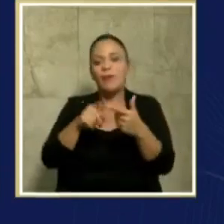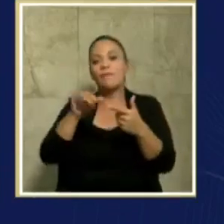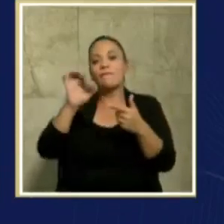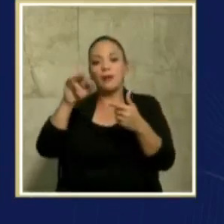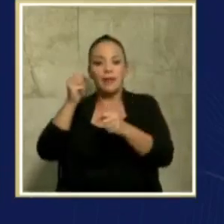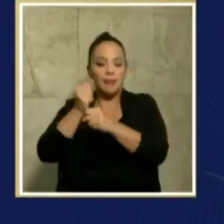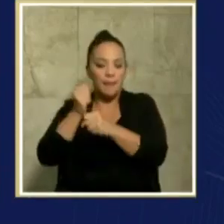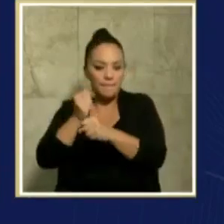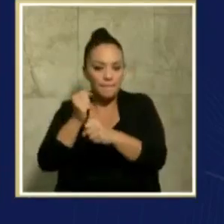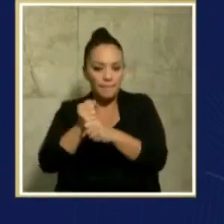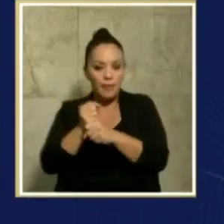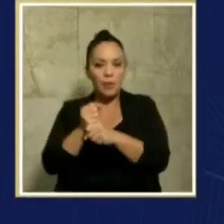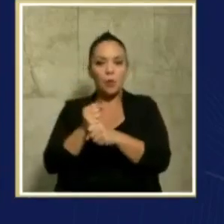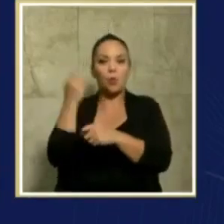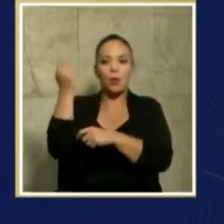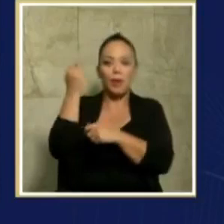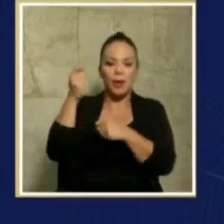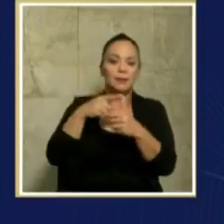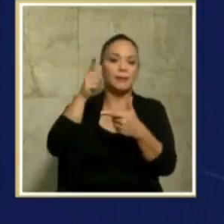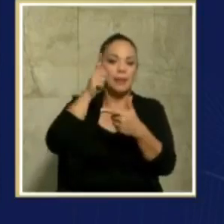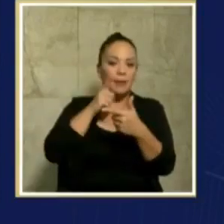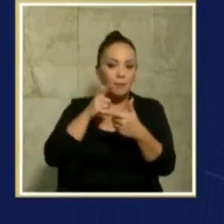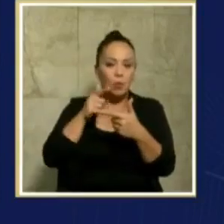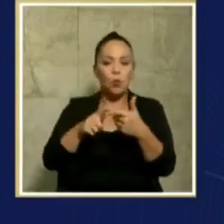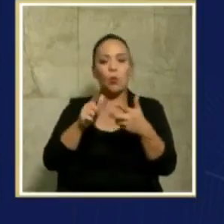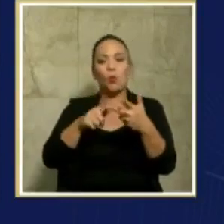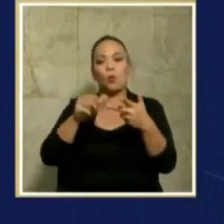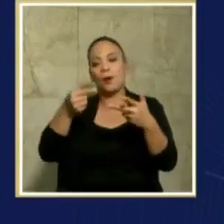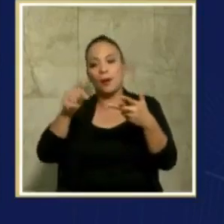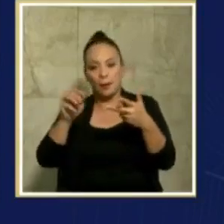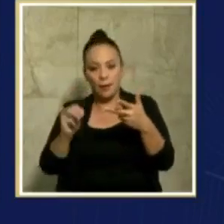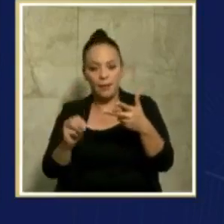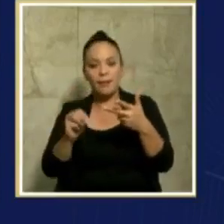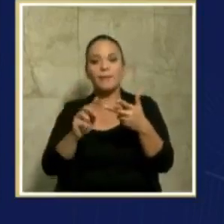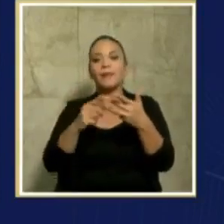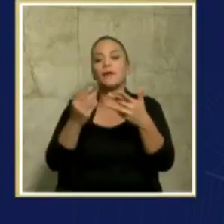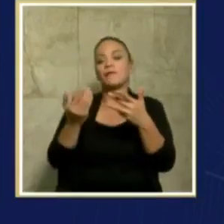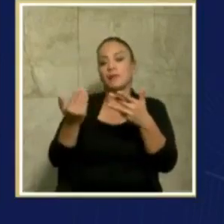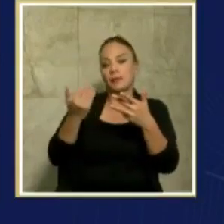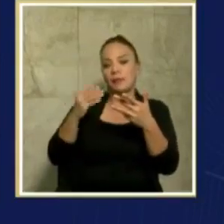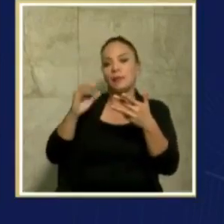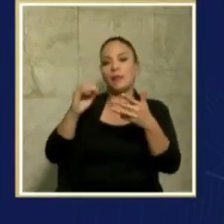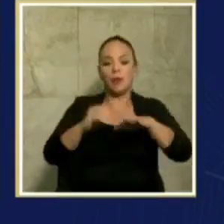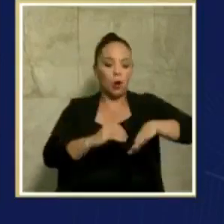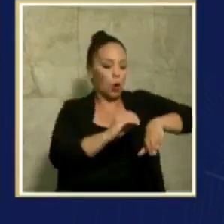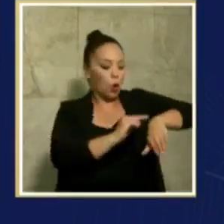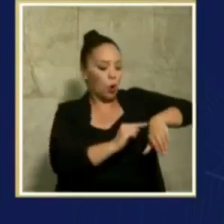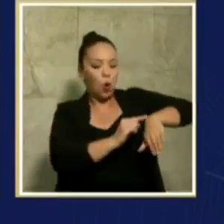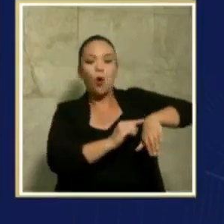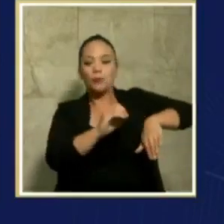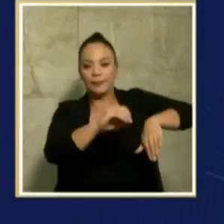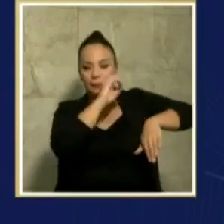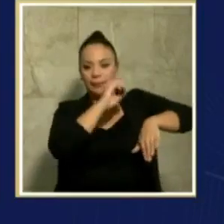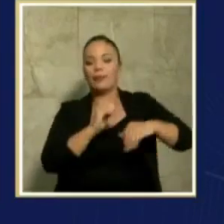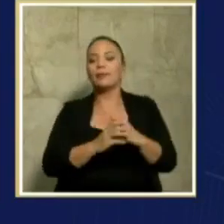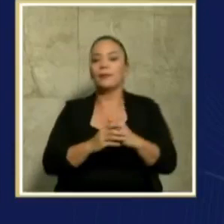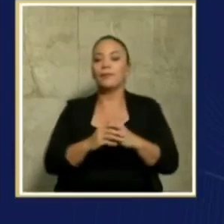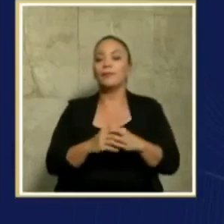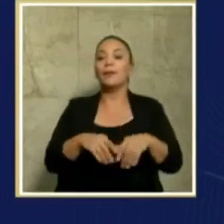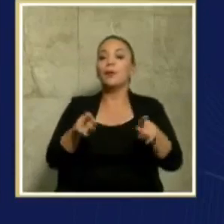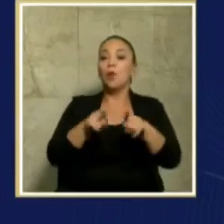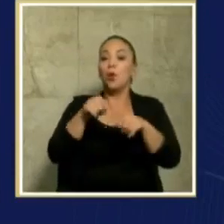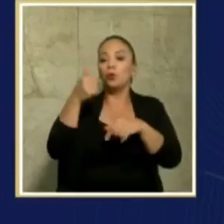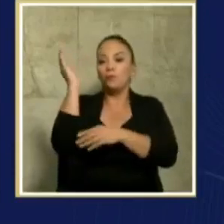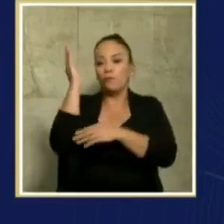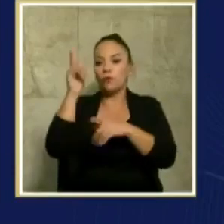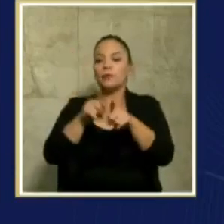también, principalmente en Guanacaste, Limón, también en el área metropolitana y recientemente en Occidente, donde vamos a tener también unos foros con el sector